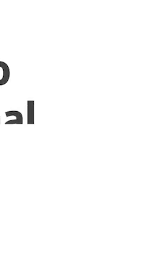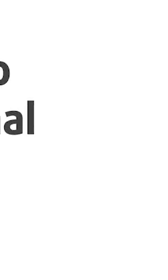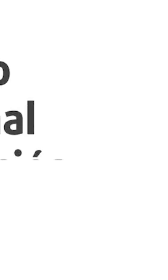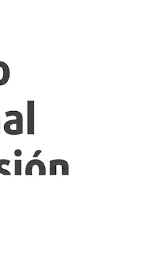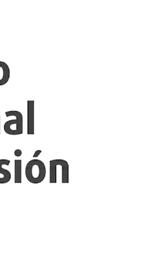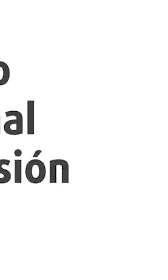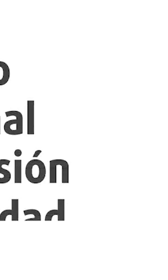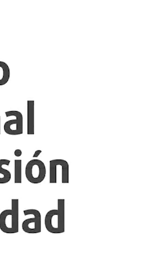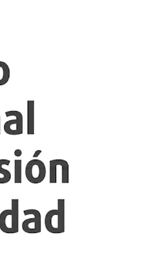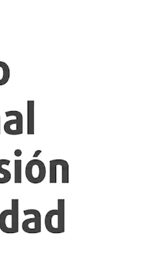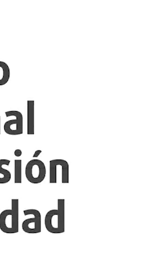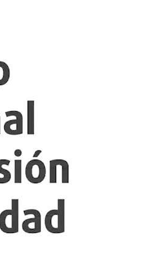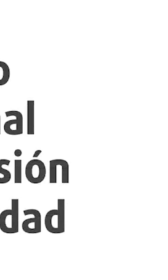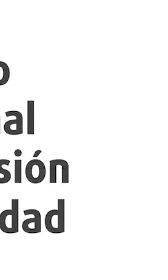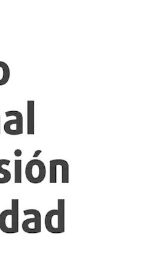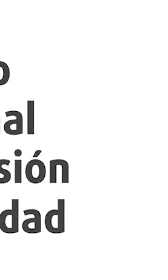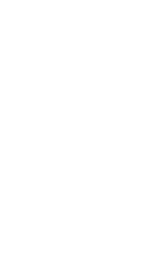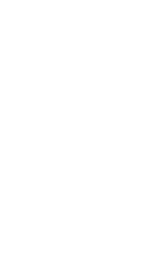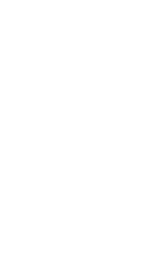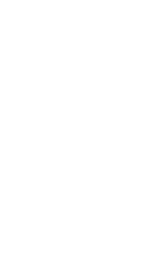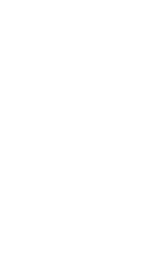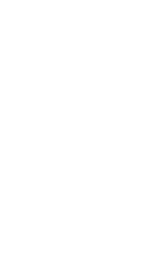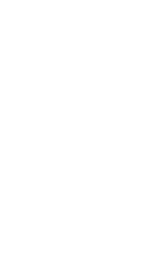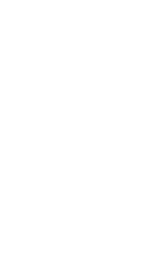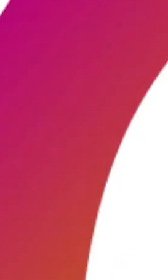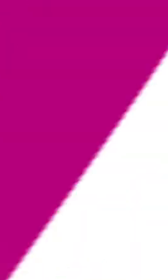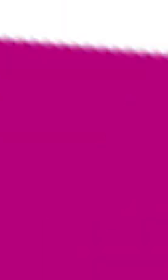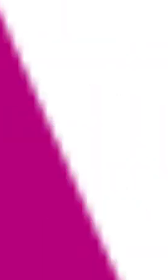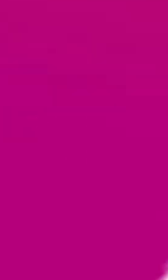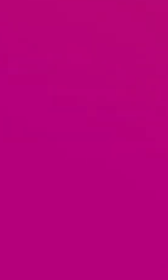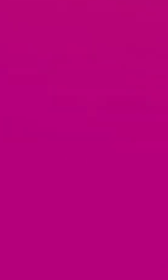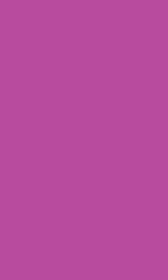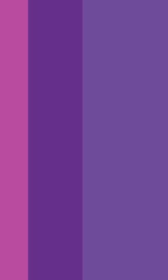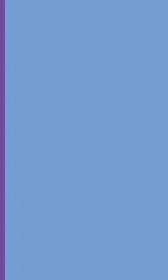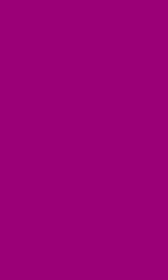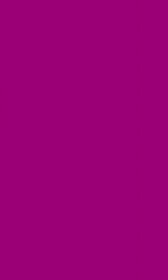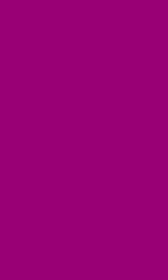Y Prodich, por una inclusión real.